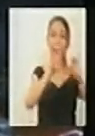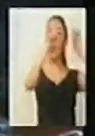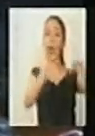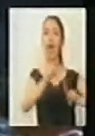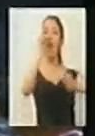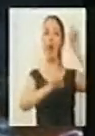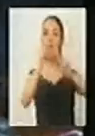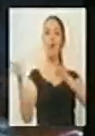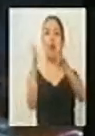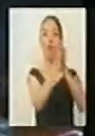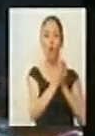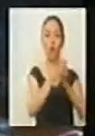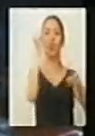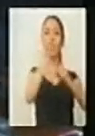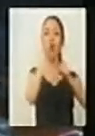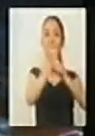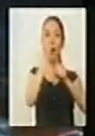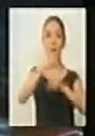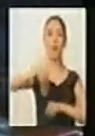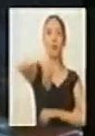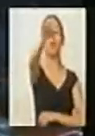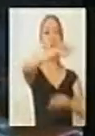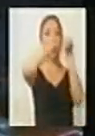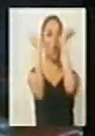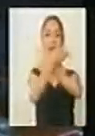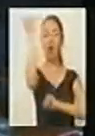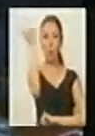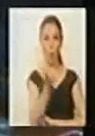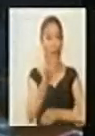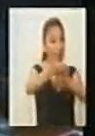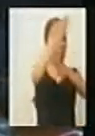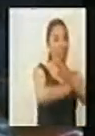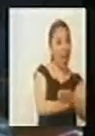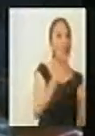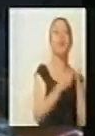para producir estos cambios que nos propusimos cambiar para la provincia.